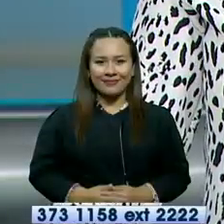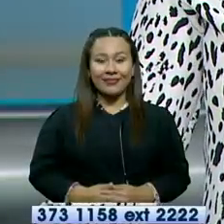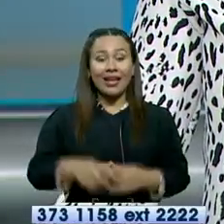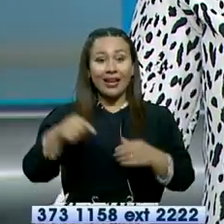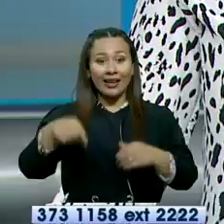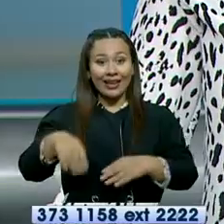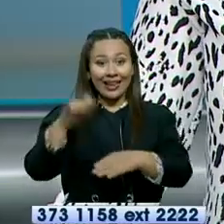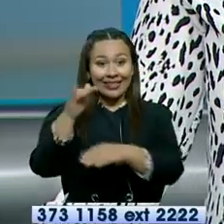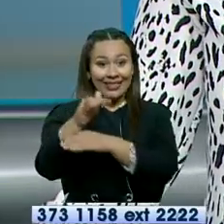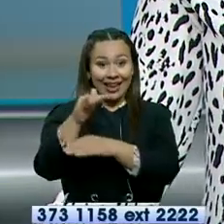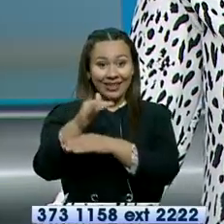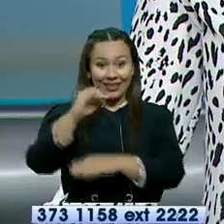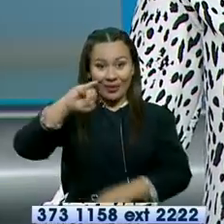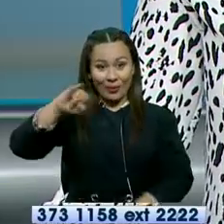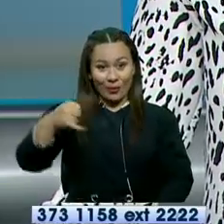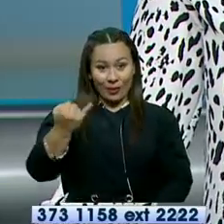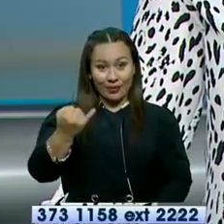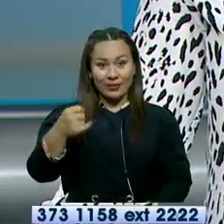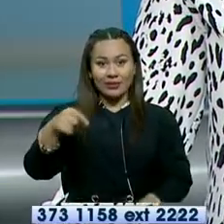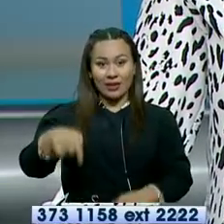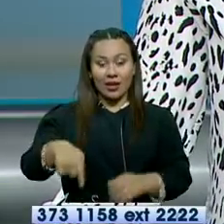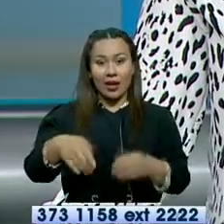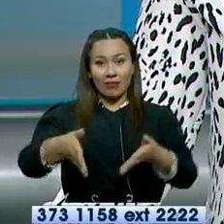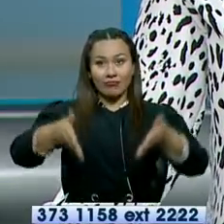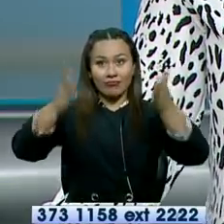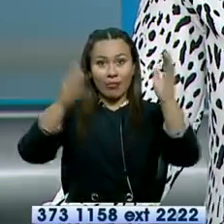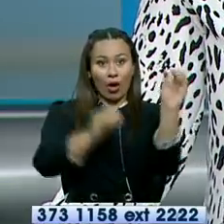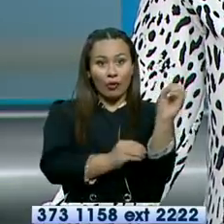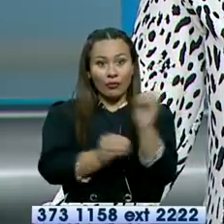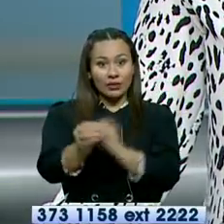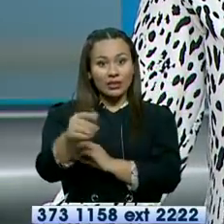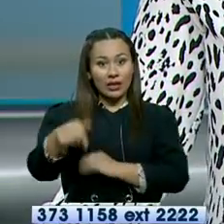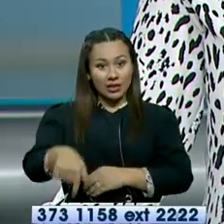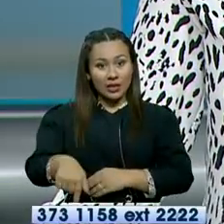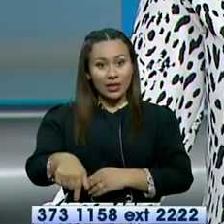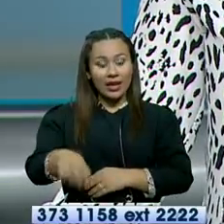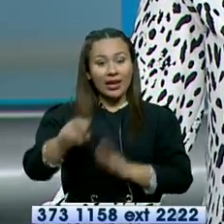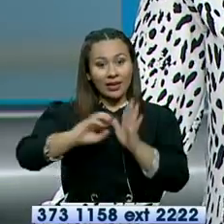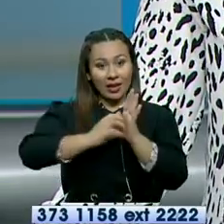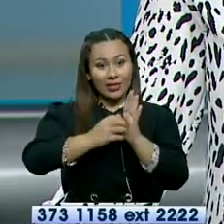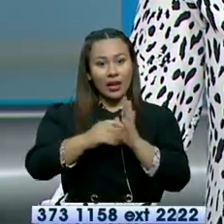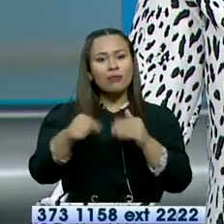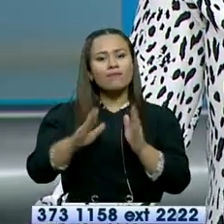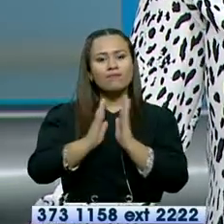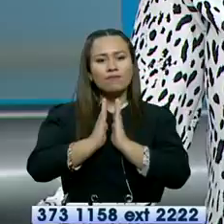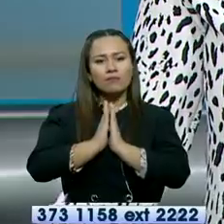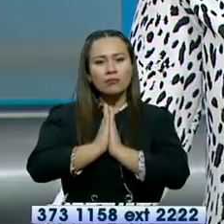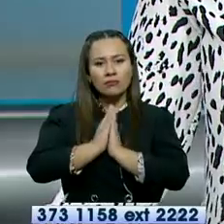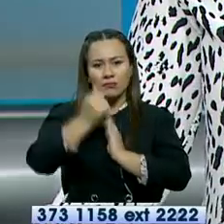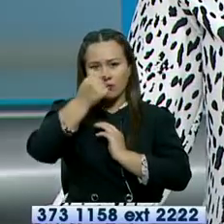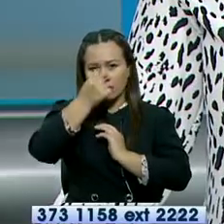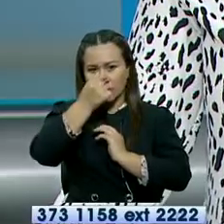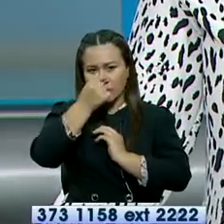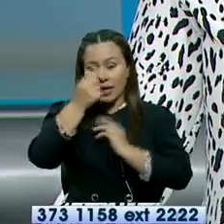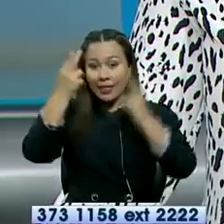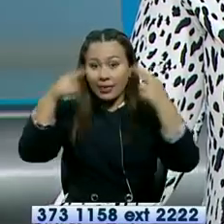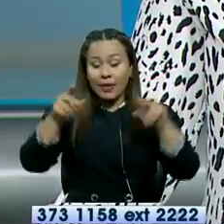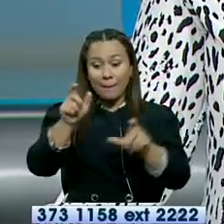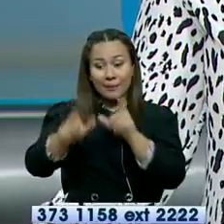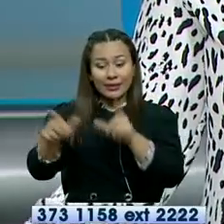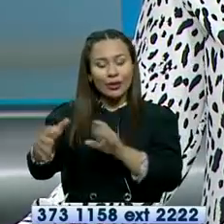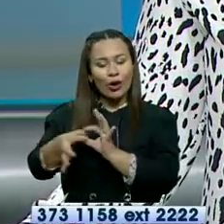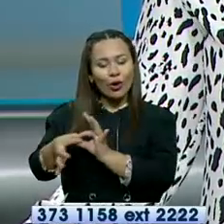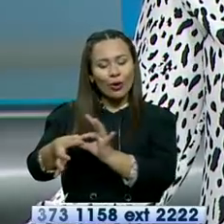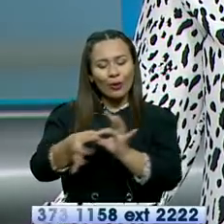Durante la tarde de este viernes, en las instalaciones de RTS se llevó a cabo la misa de Navidad. Los colaboradores de nuestro canal